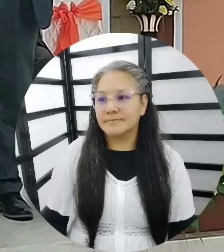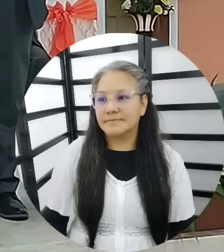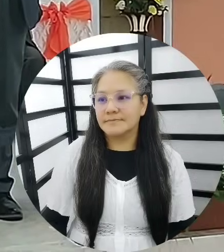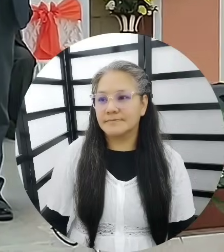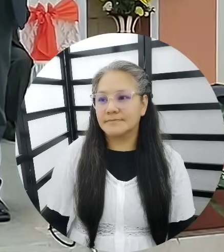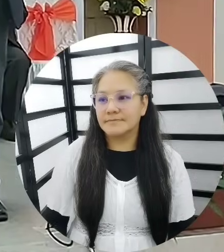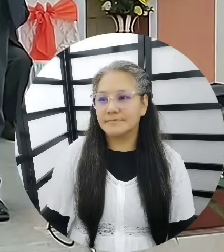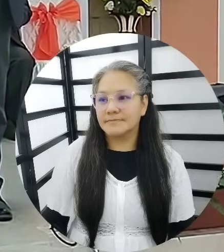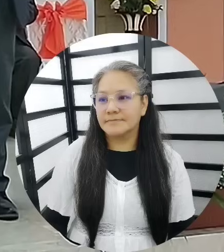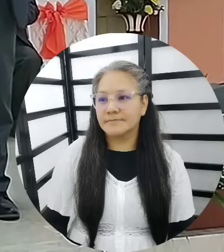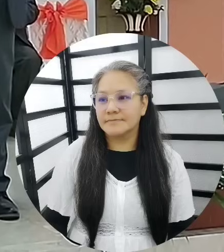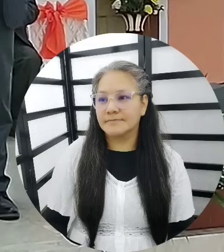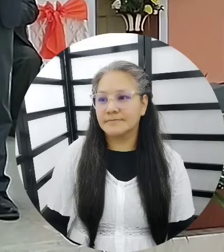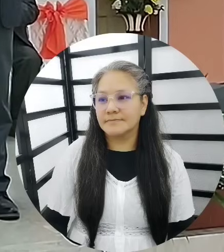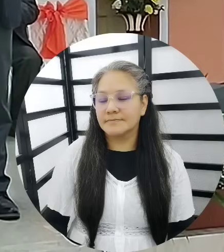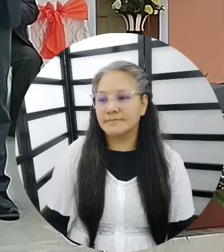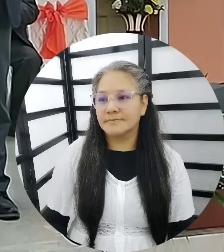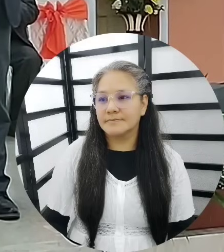No había comunicación.